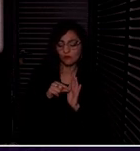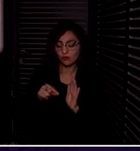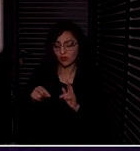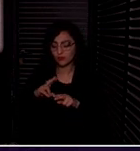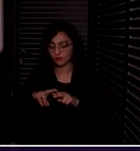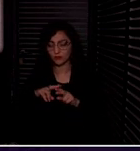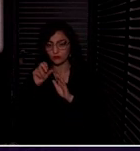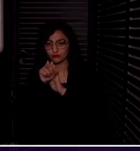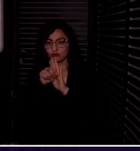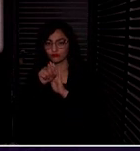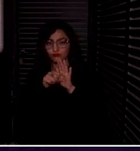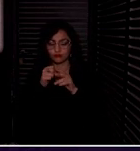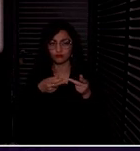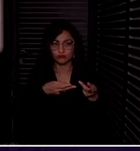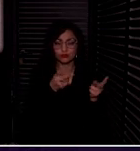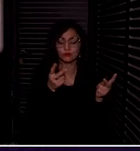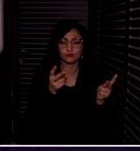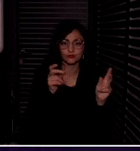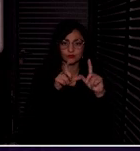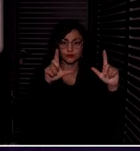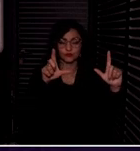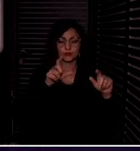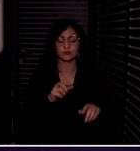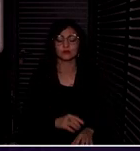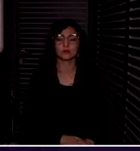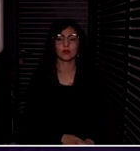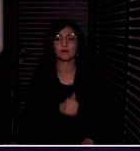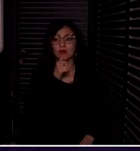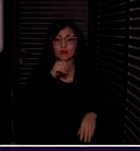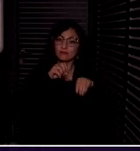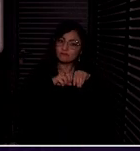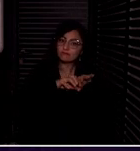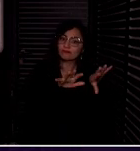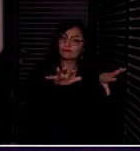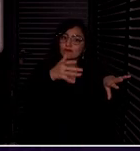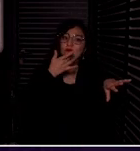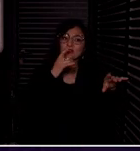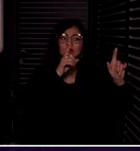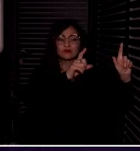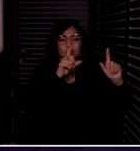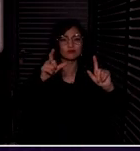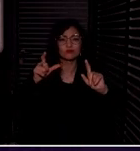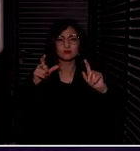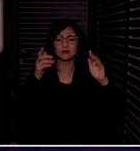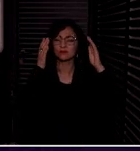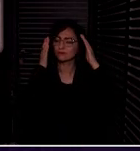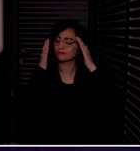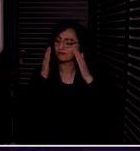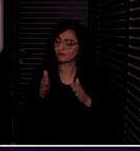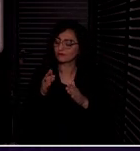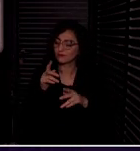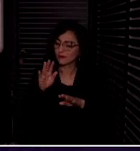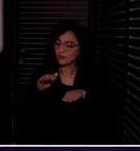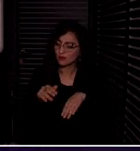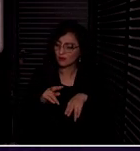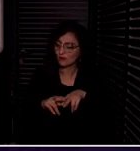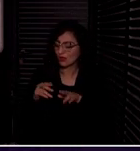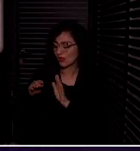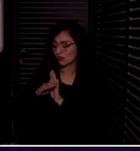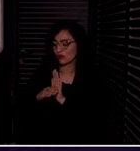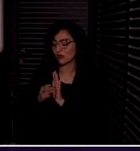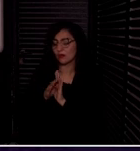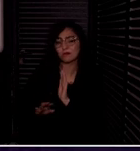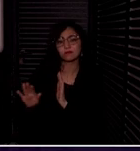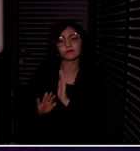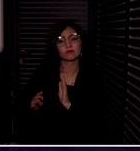producir de manera local. Lo que falta es la distribución, porque los canales están muy concentrados y no llega. Esos contenidos se pueden compartir en